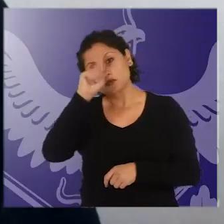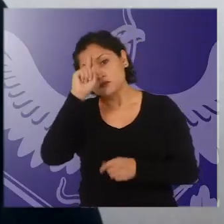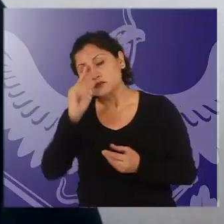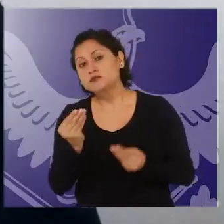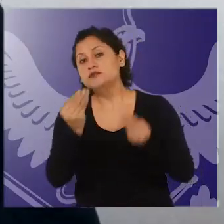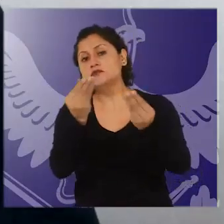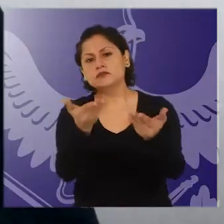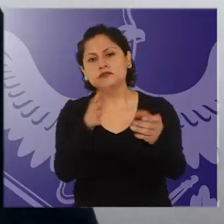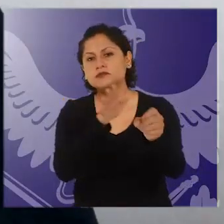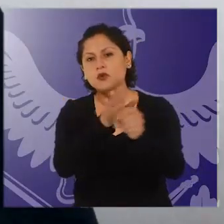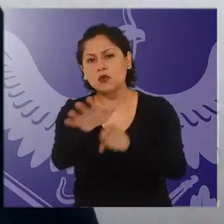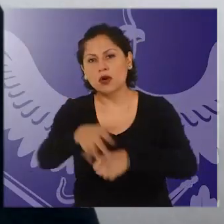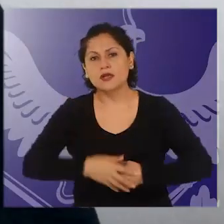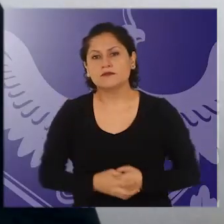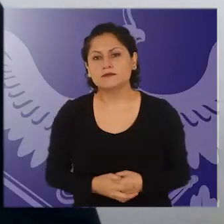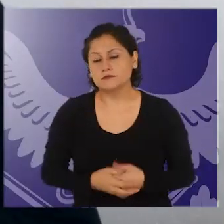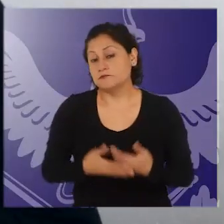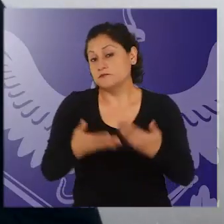¿Cuáles son las recomendaciones?